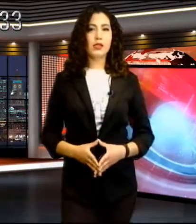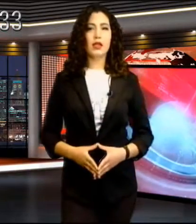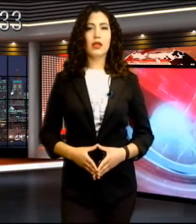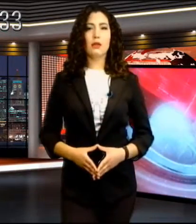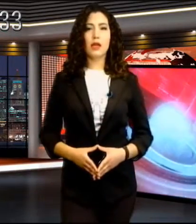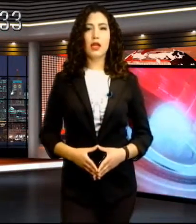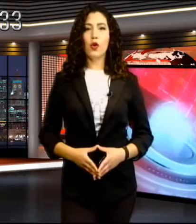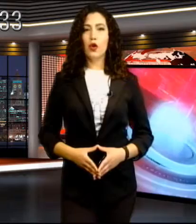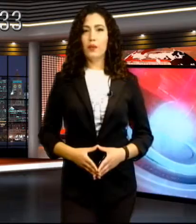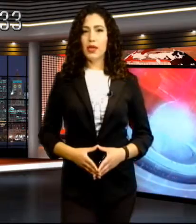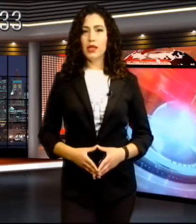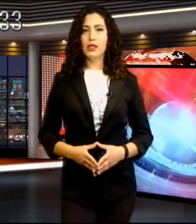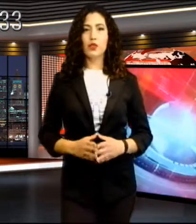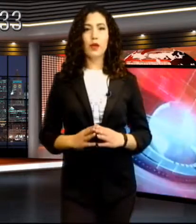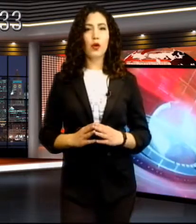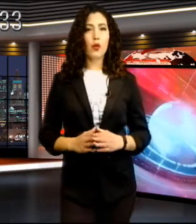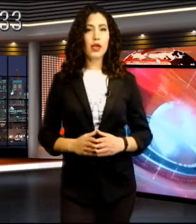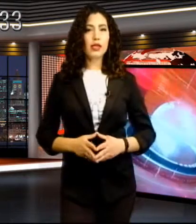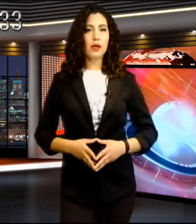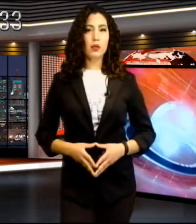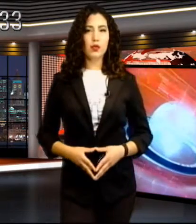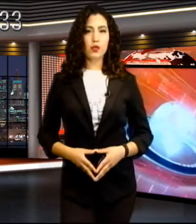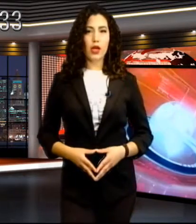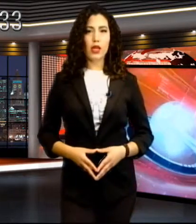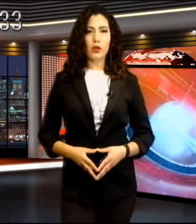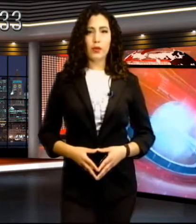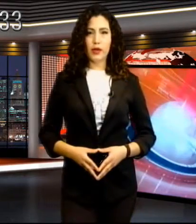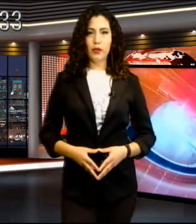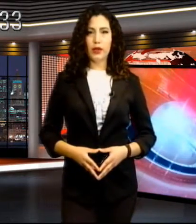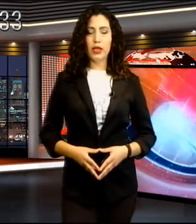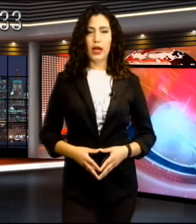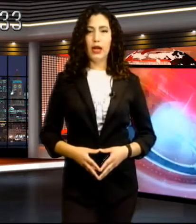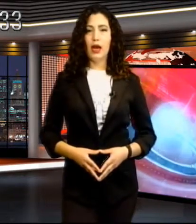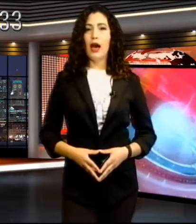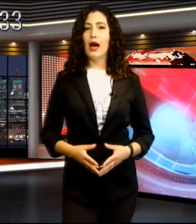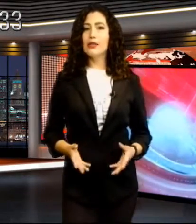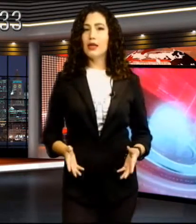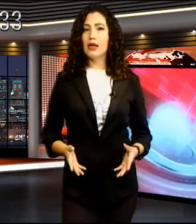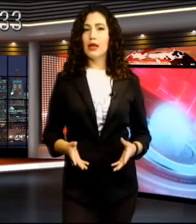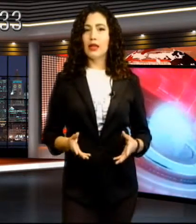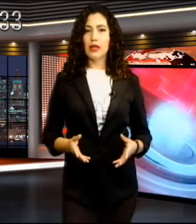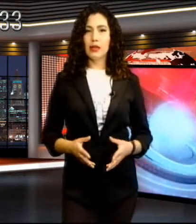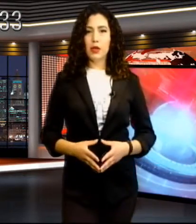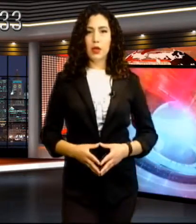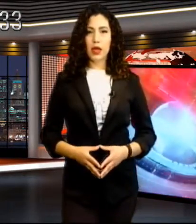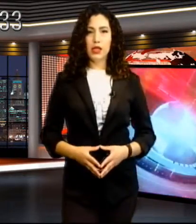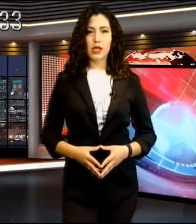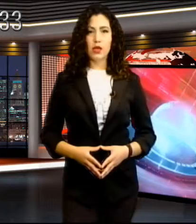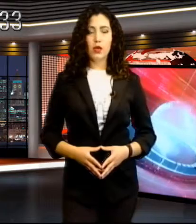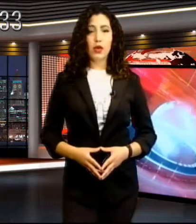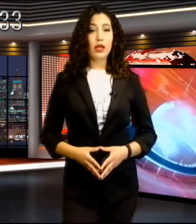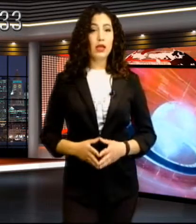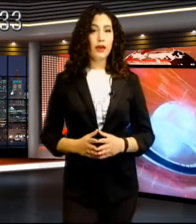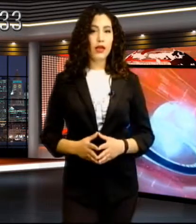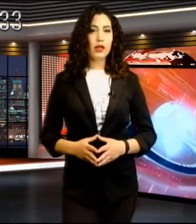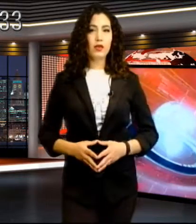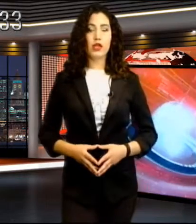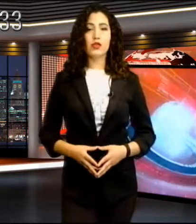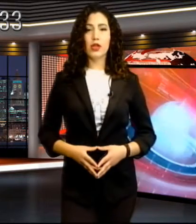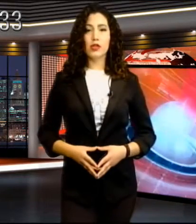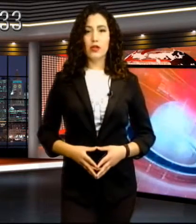Igualmente, el presidente de México comenta sobre cuál es la postura del gobierno federal acerca del crimen organizado y